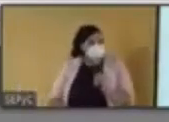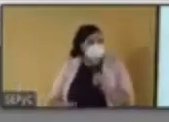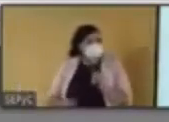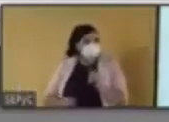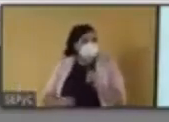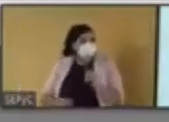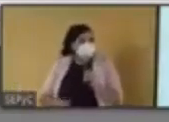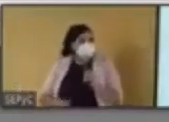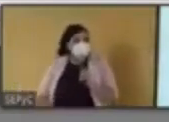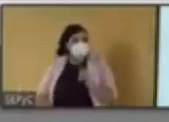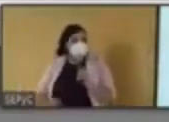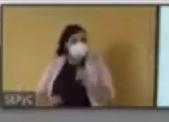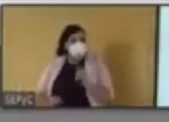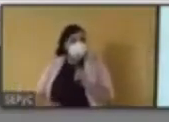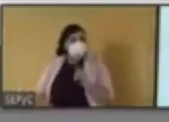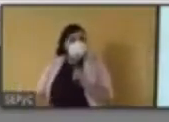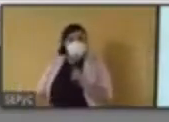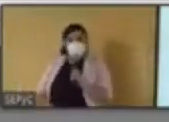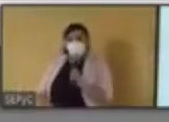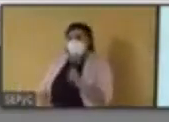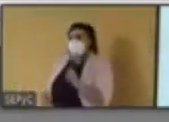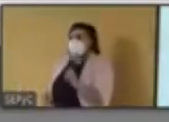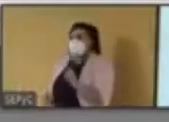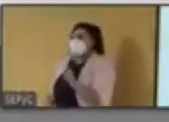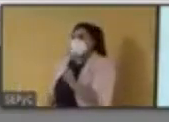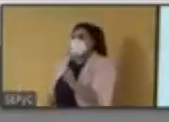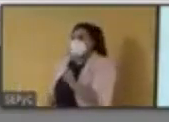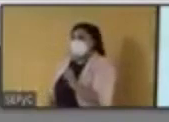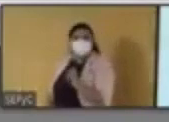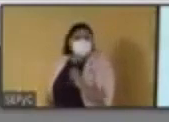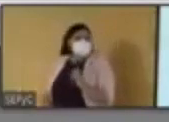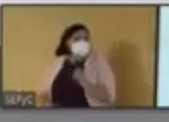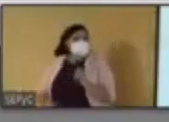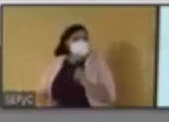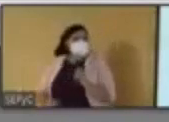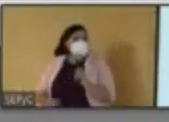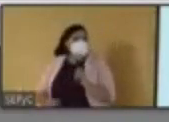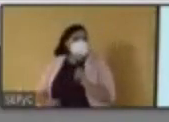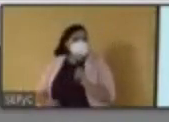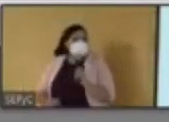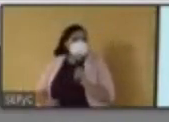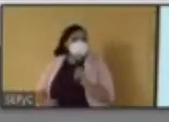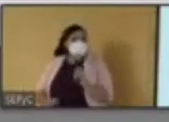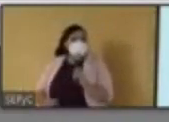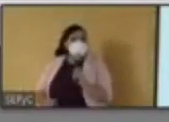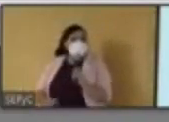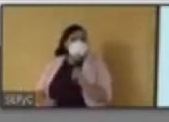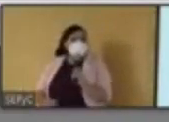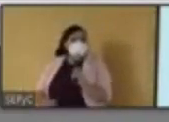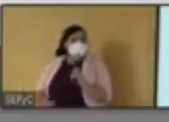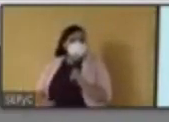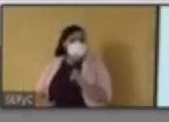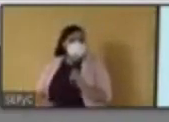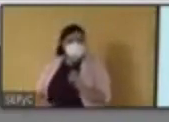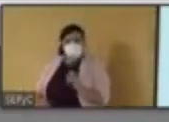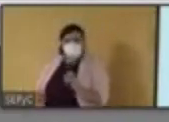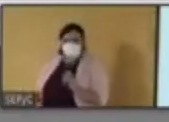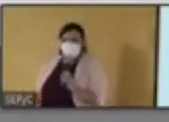Esta pantalla es la que define, como en su momento se les informó, el tipo de declaración que voy a